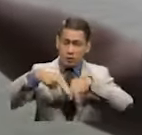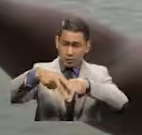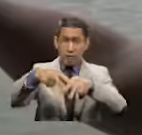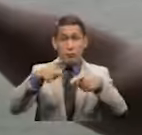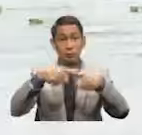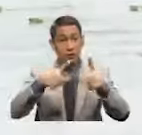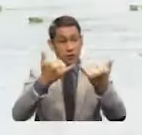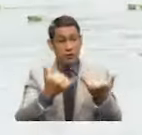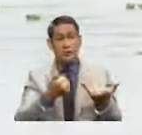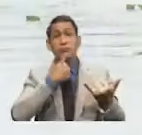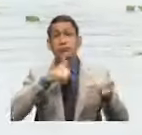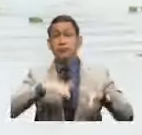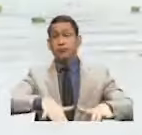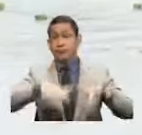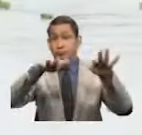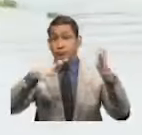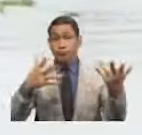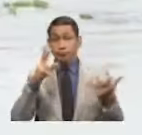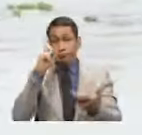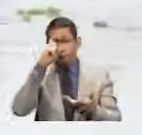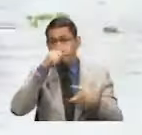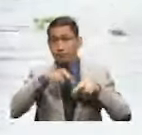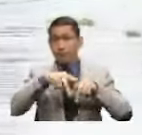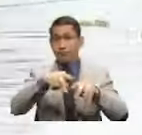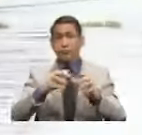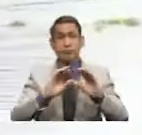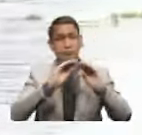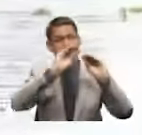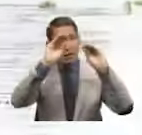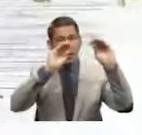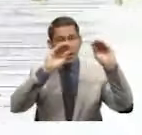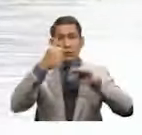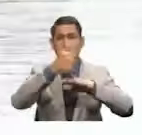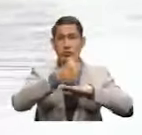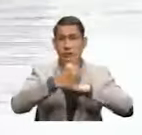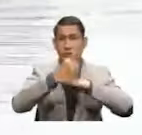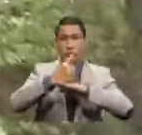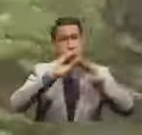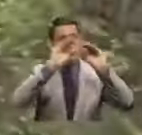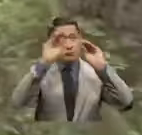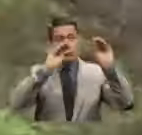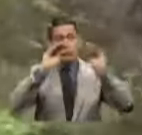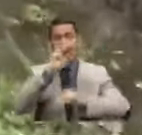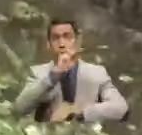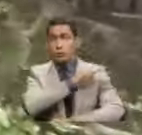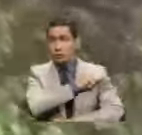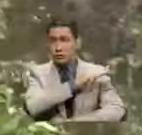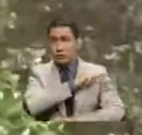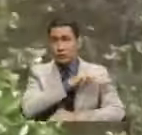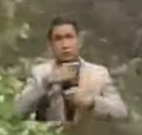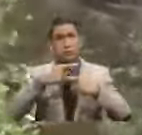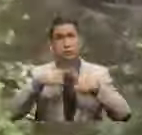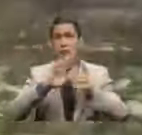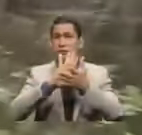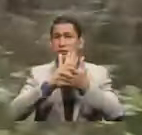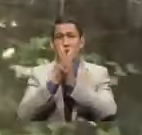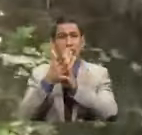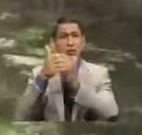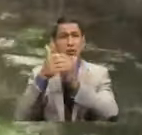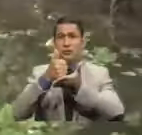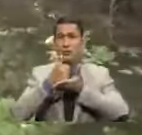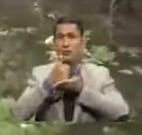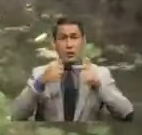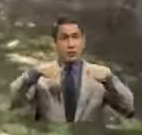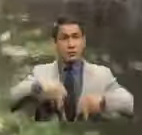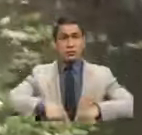agua. Se ha hecho el pedido a la prefectura, a la alcaldía, pero han hecho caso omiso a esto. Y aquí no podemos